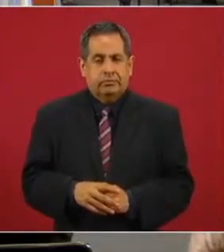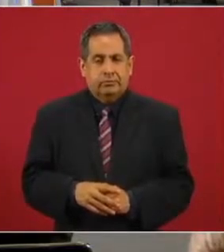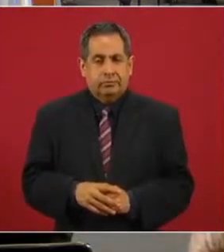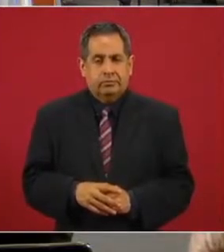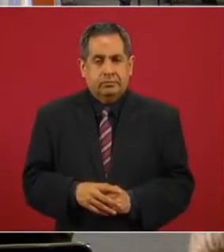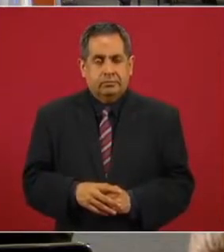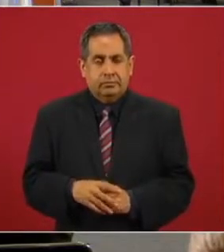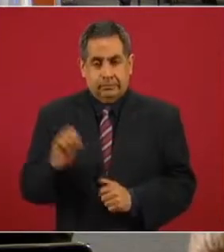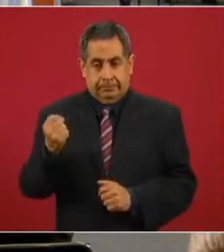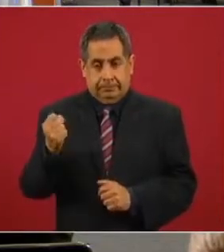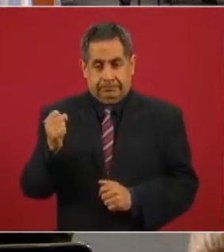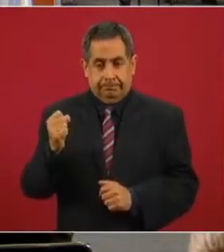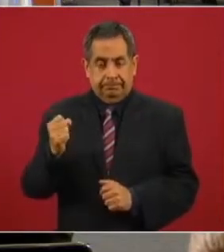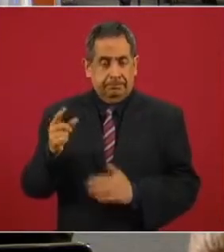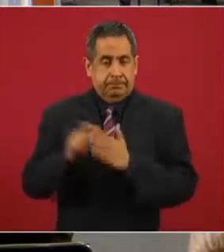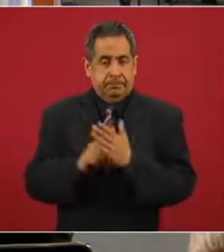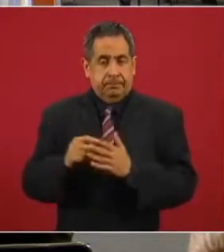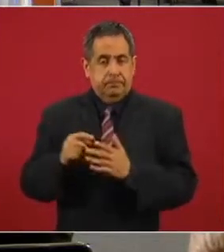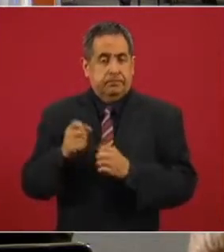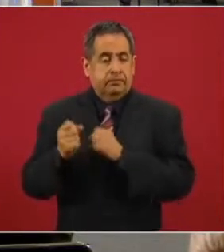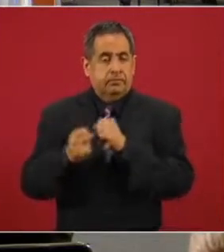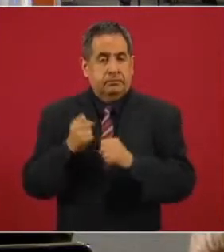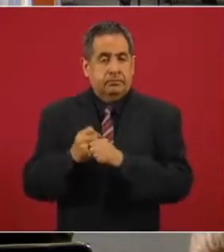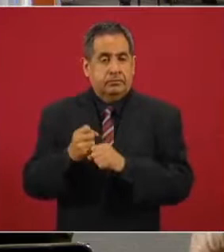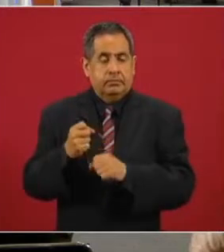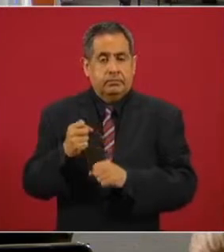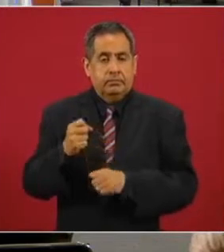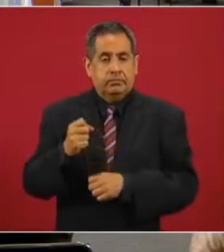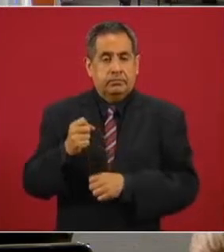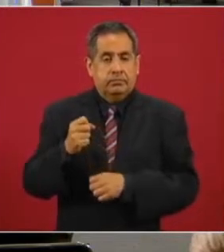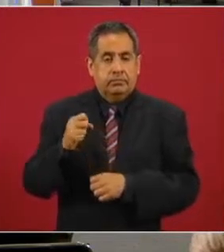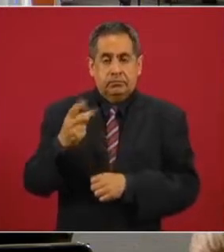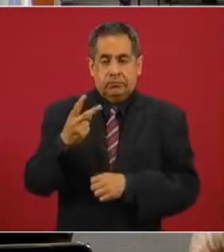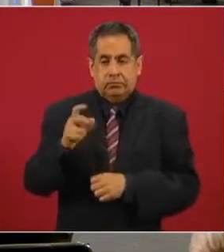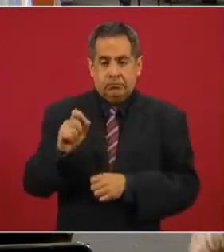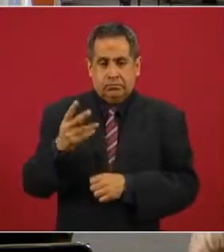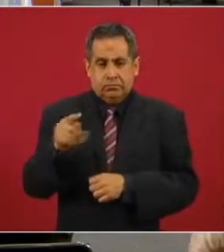Hasta septiembre, 2024.